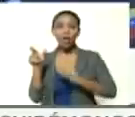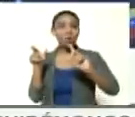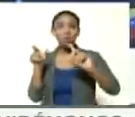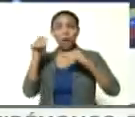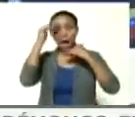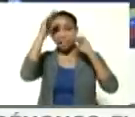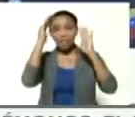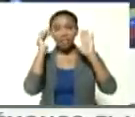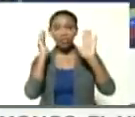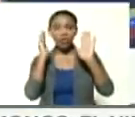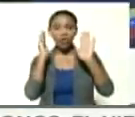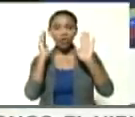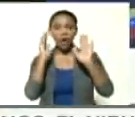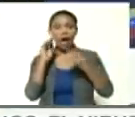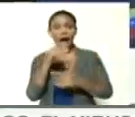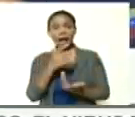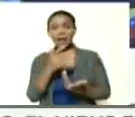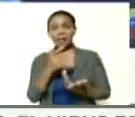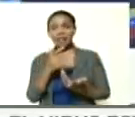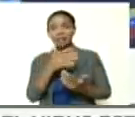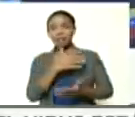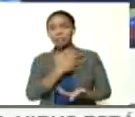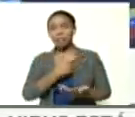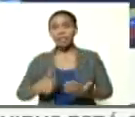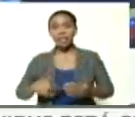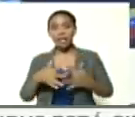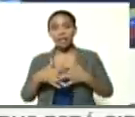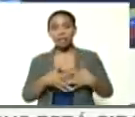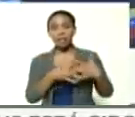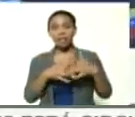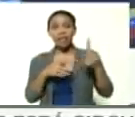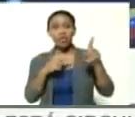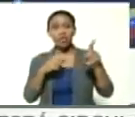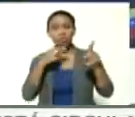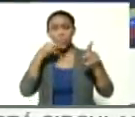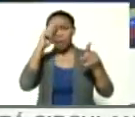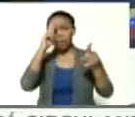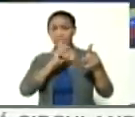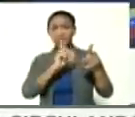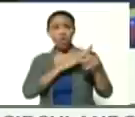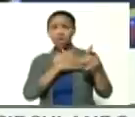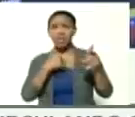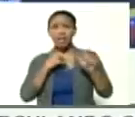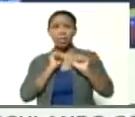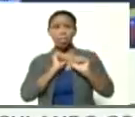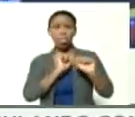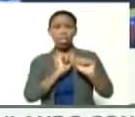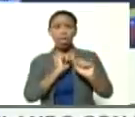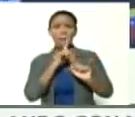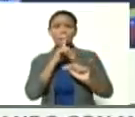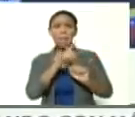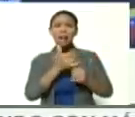Biden, del desastre que tiene, que ni siquiera sus padres lo quieren por mal hijo, ¿no?